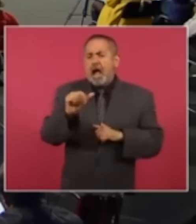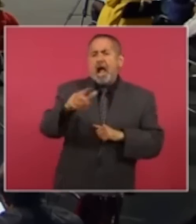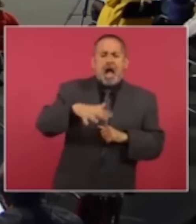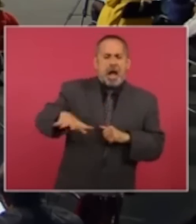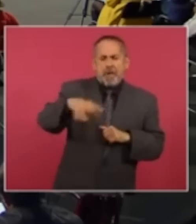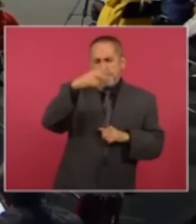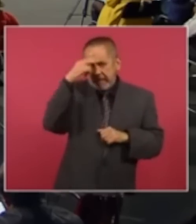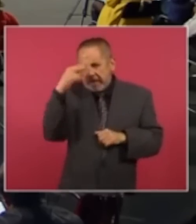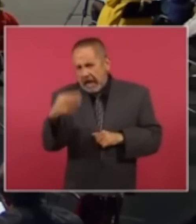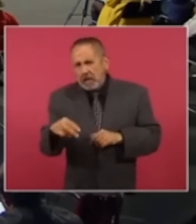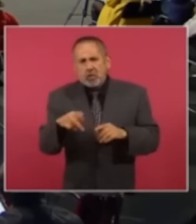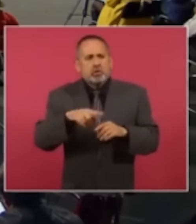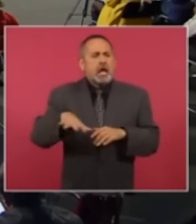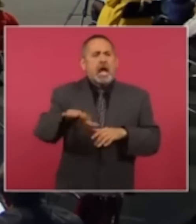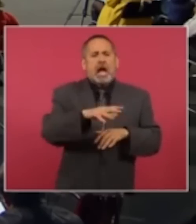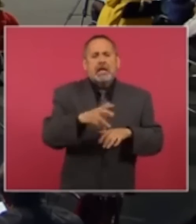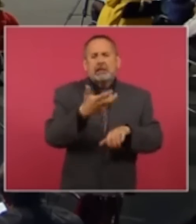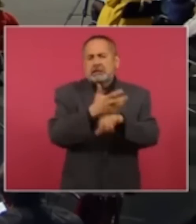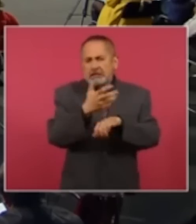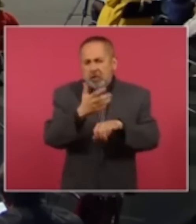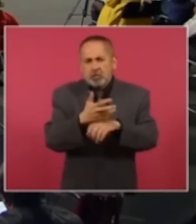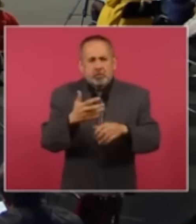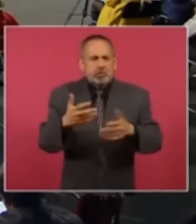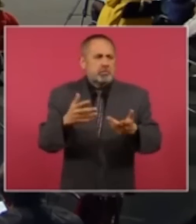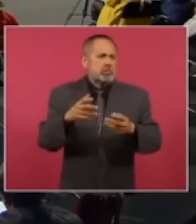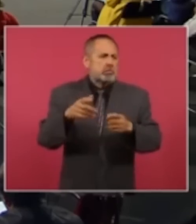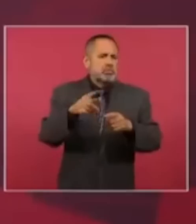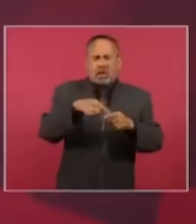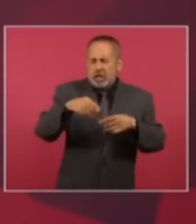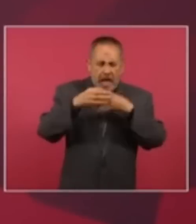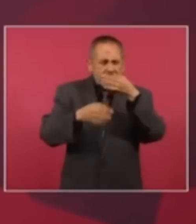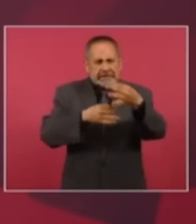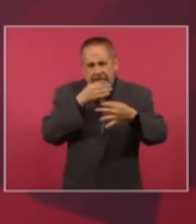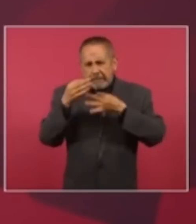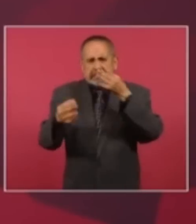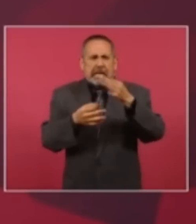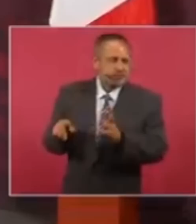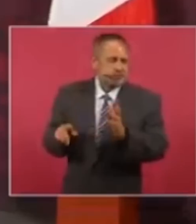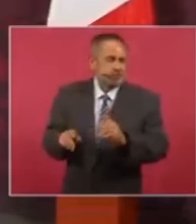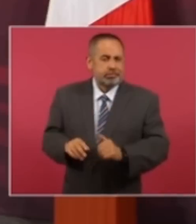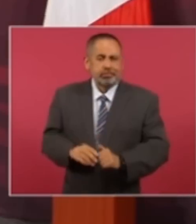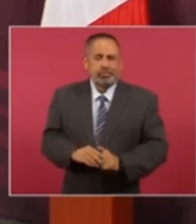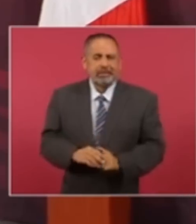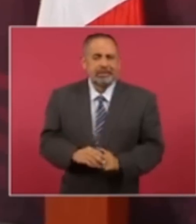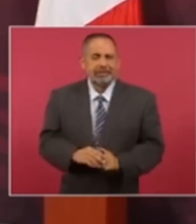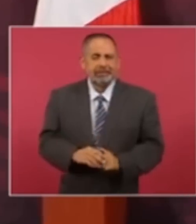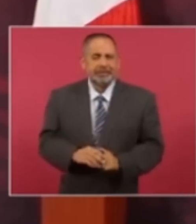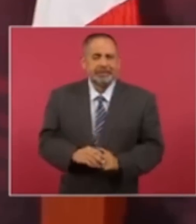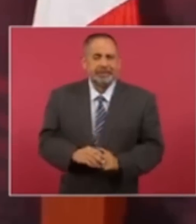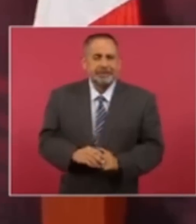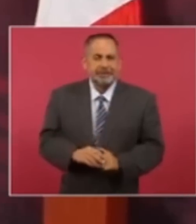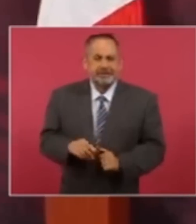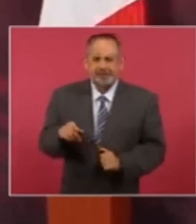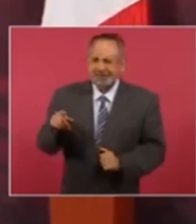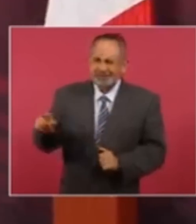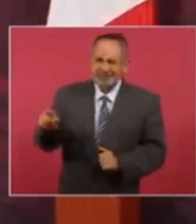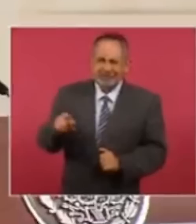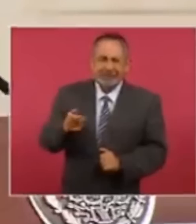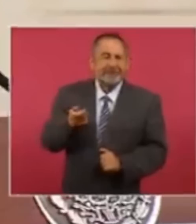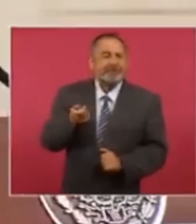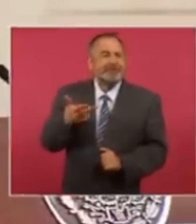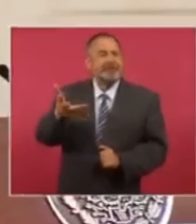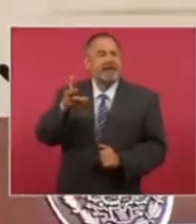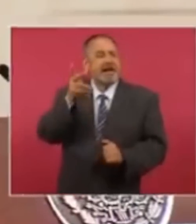debajo de una ceiba, en su quinta en Palenque, Chiapas, donde descansó los últimos días por la celebración de Semana Santa, el jefe del Ejecutivo